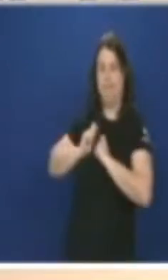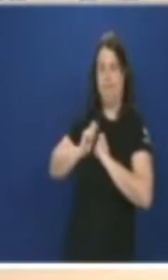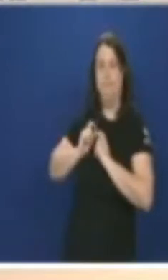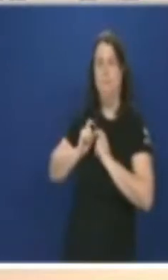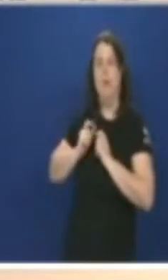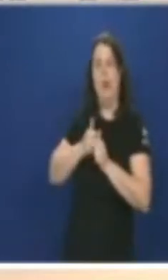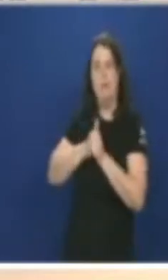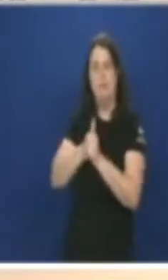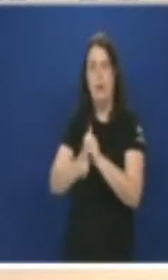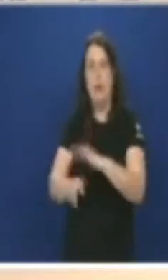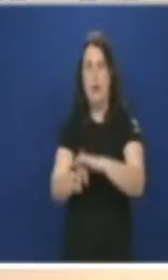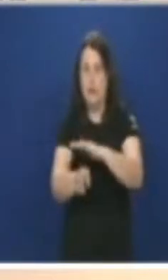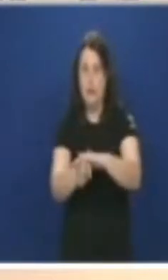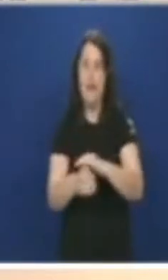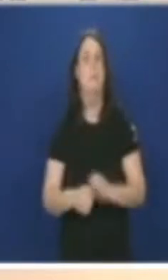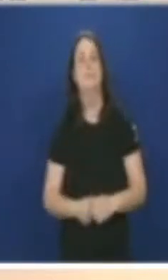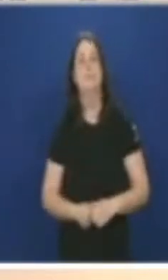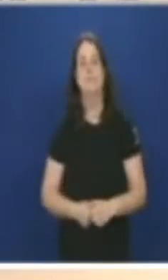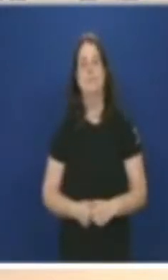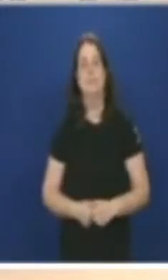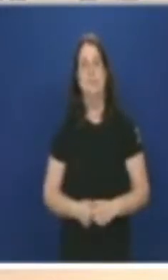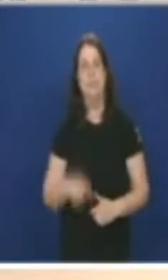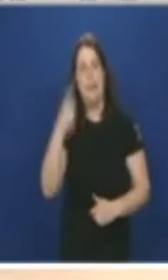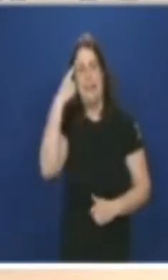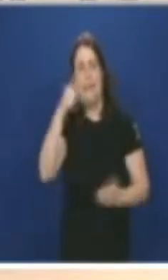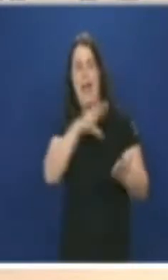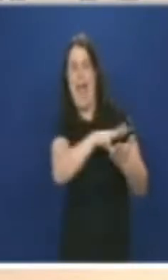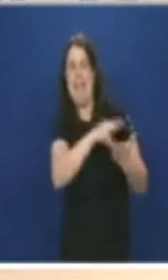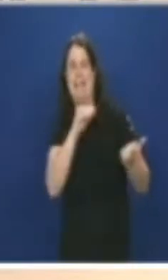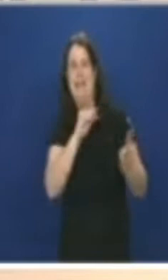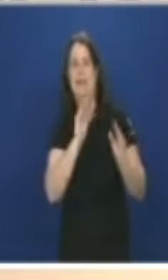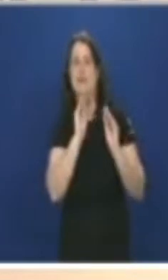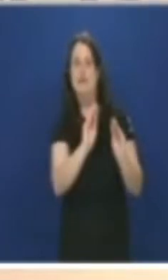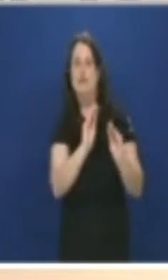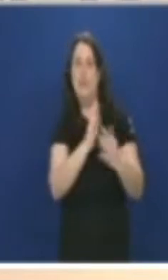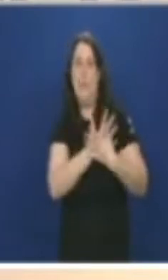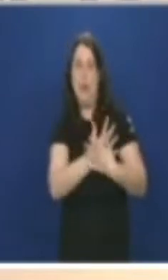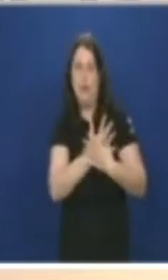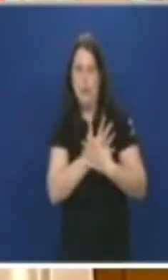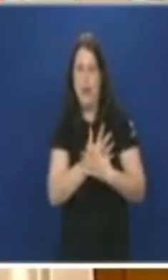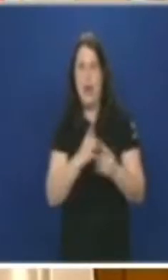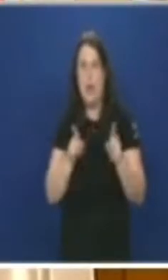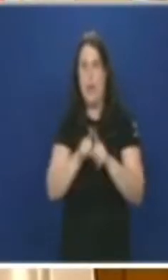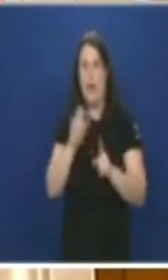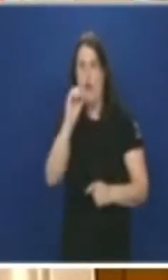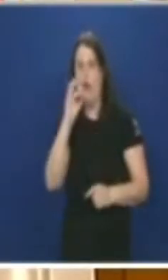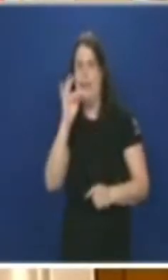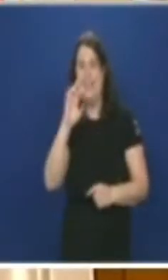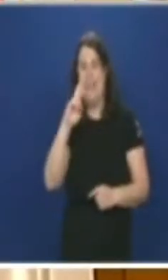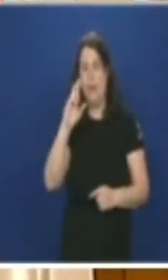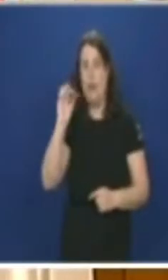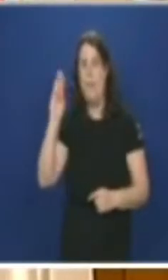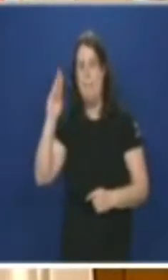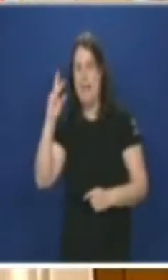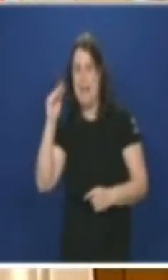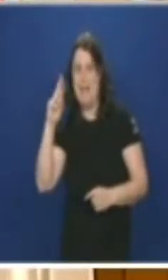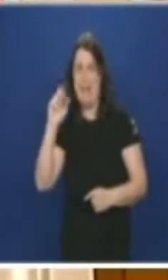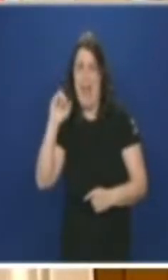supéronlles interpretar a vontade, como é patente no caso de Otero Pedrallo,